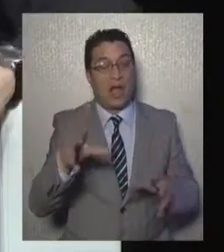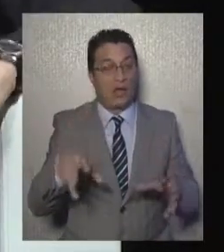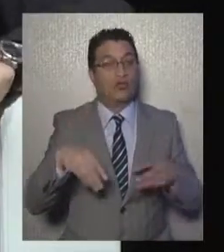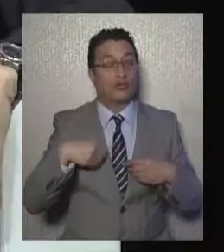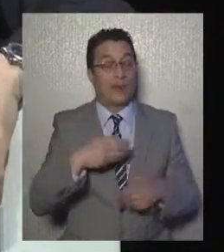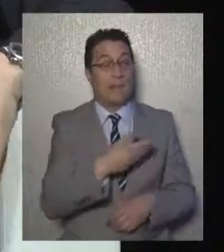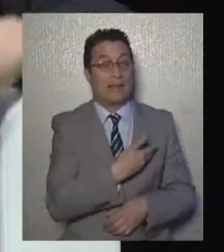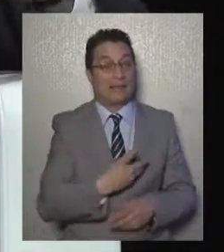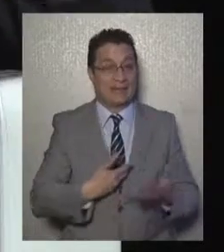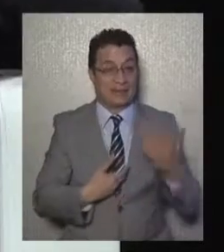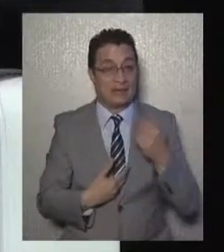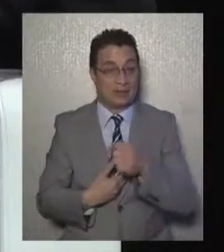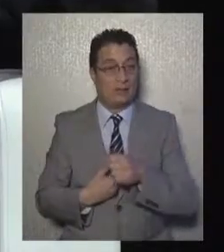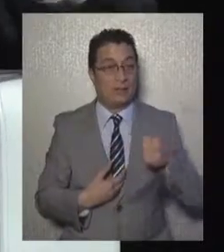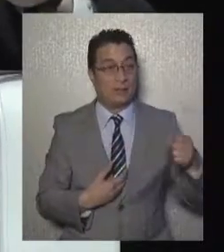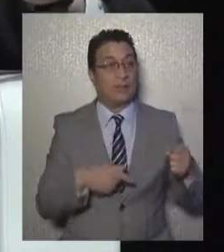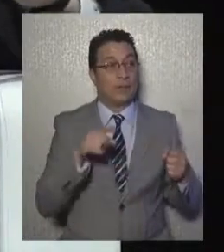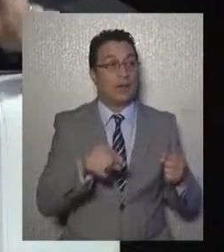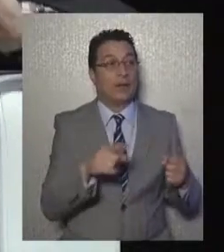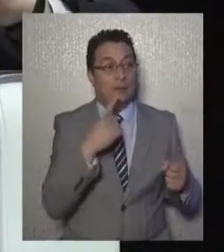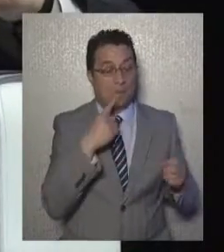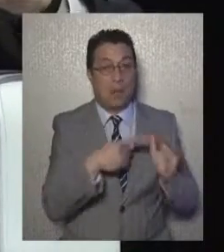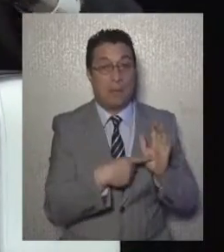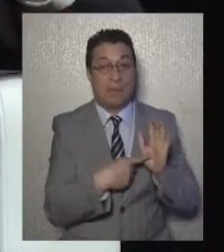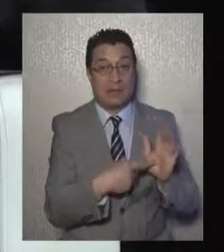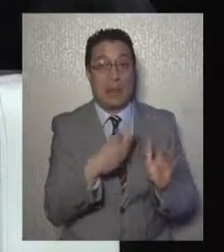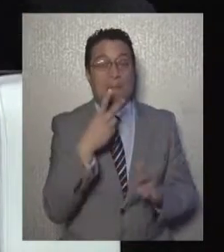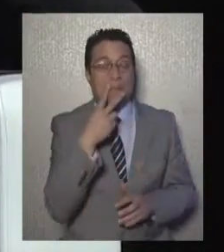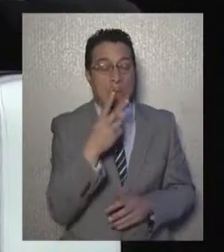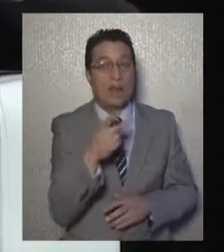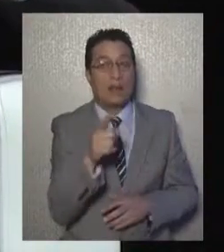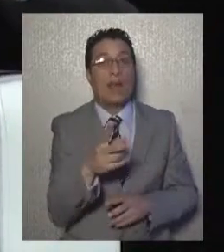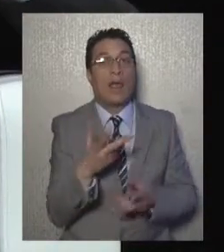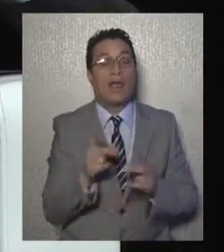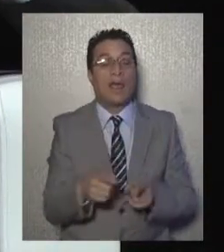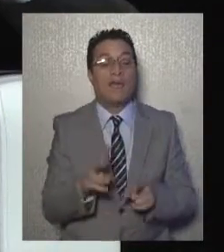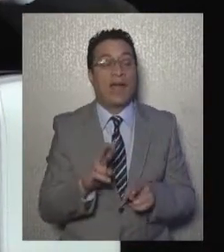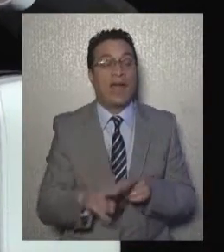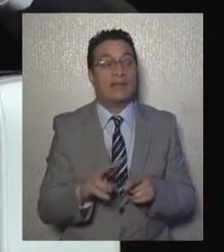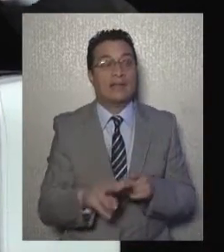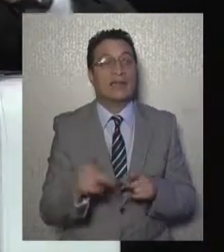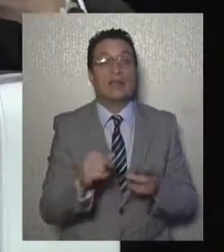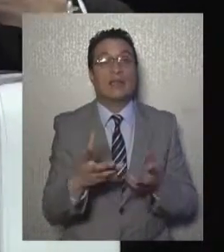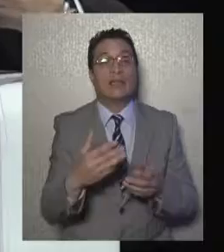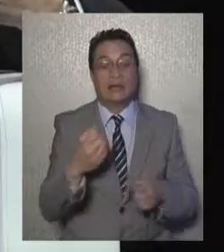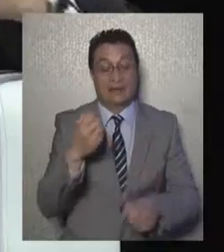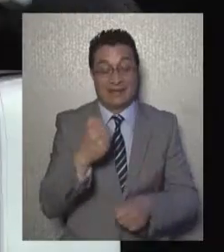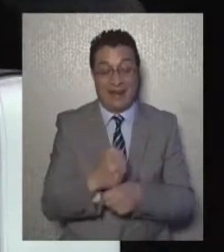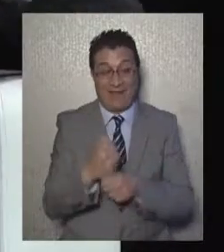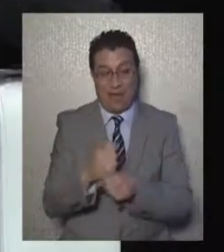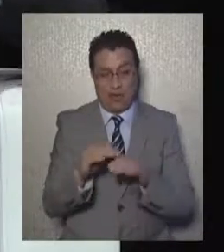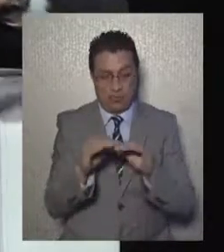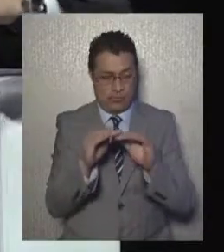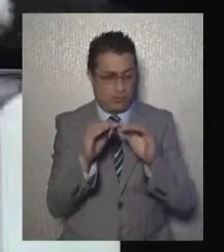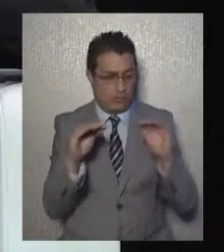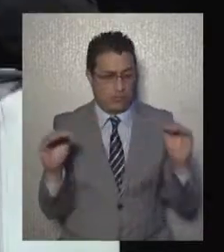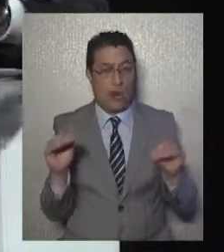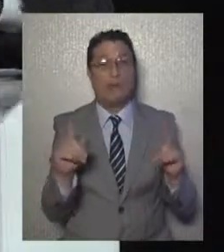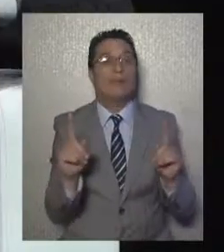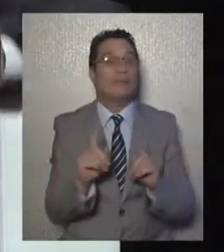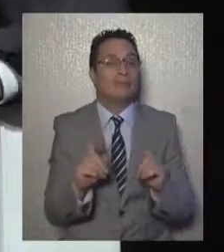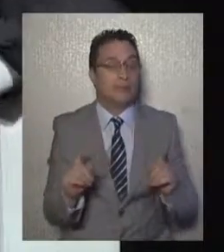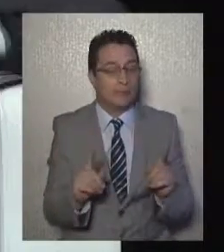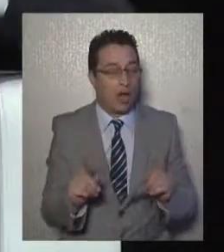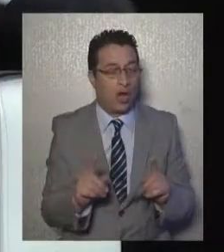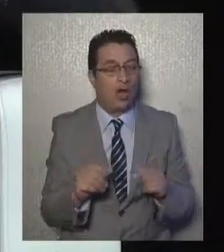fue su ministro. Y Andrés dijo en una presentación, me pareció muy bien, dijo, mira, lo que hay que hacer no es estabilizar el empleo, estamos tratando de asumir esto con